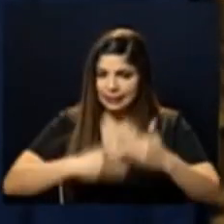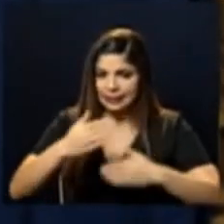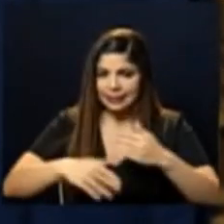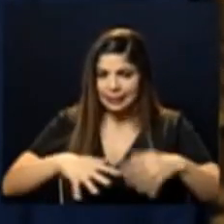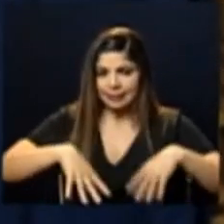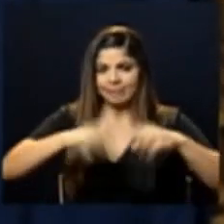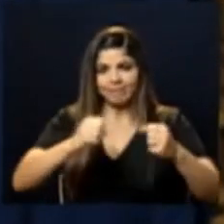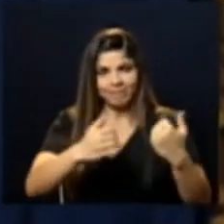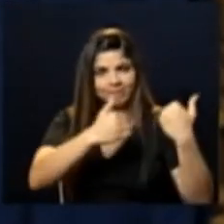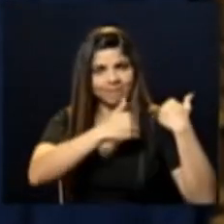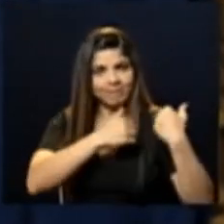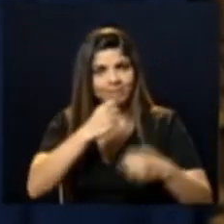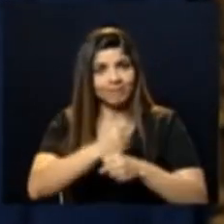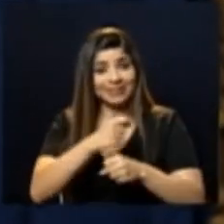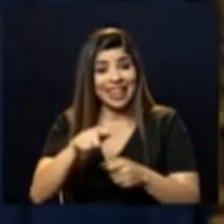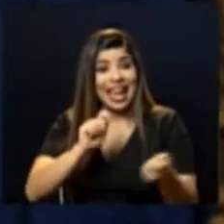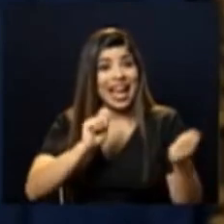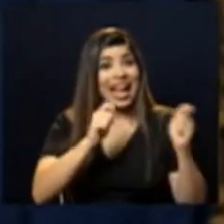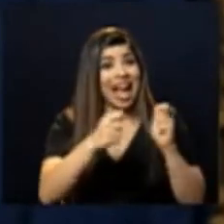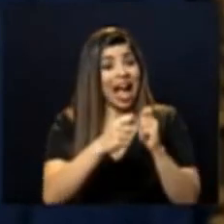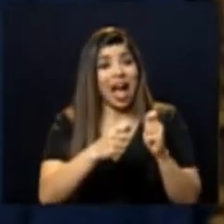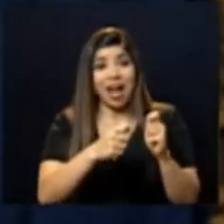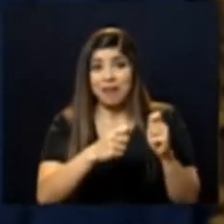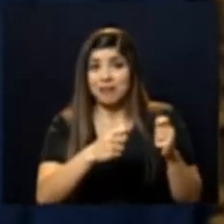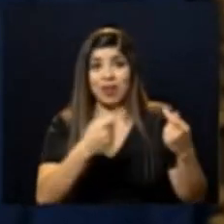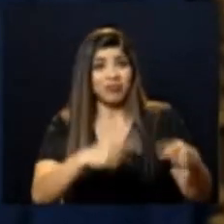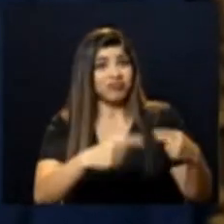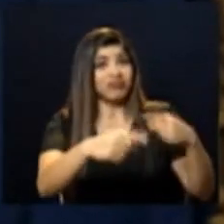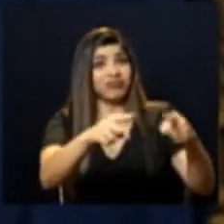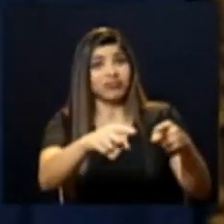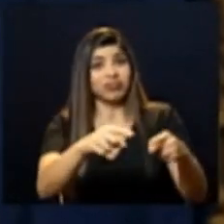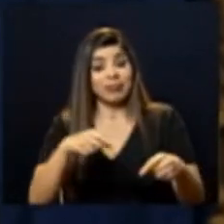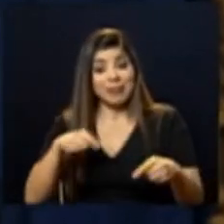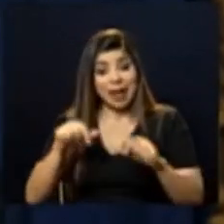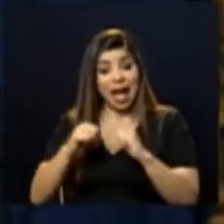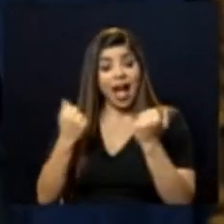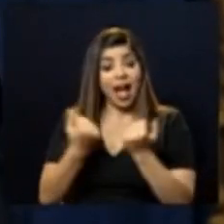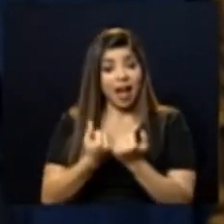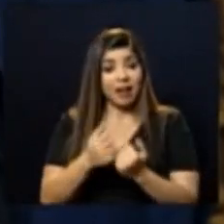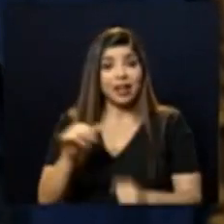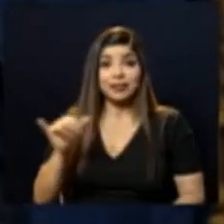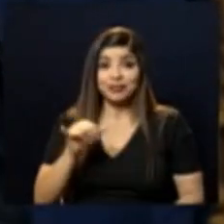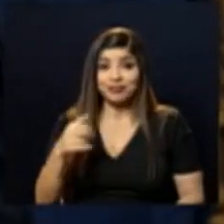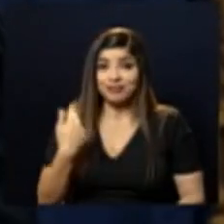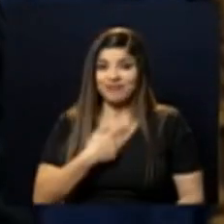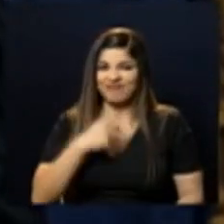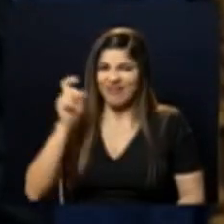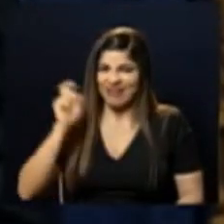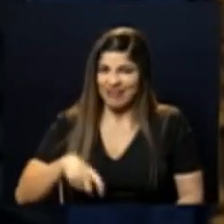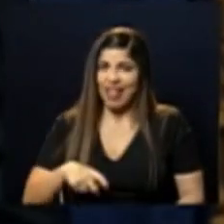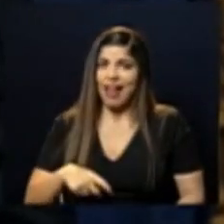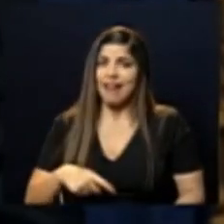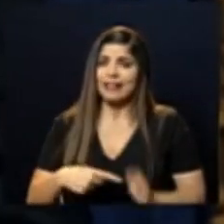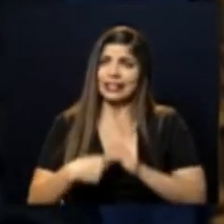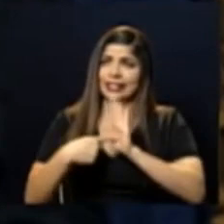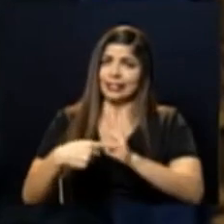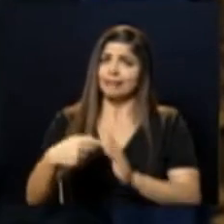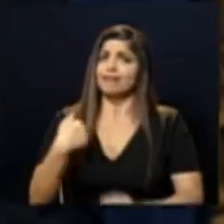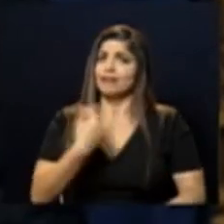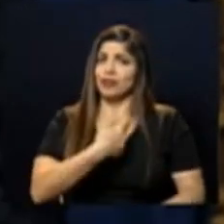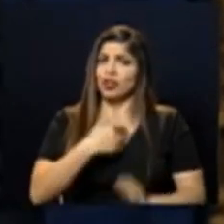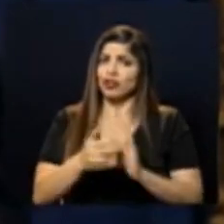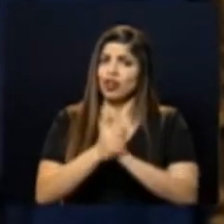tarea. Estos cambios son inminentes y en este campo también debemos demostrar que